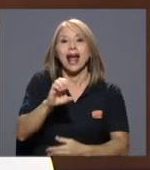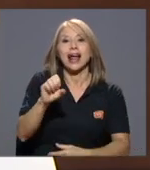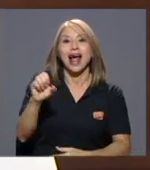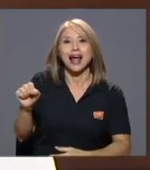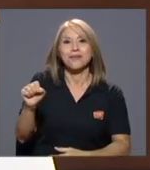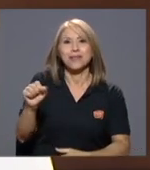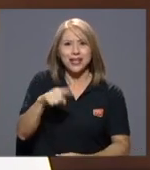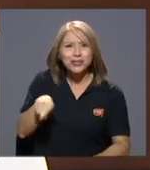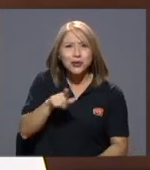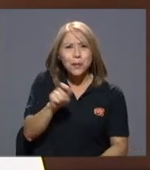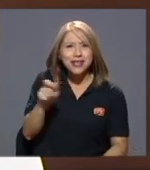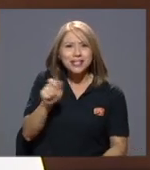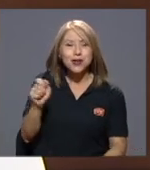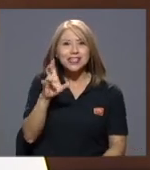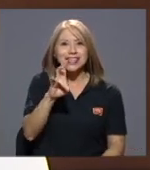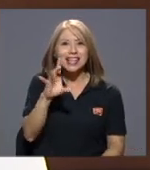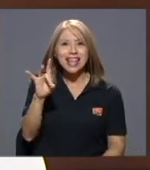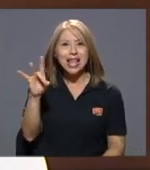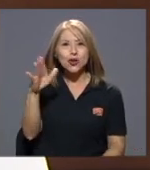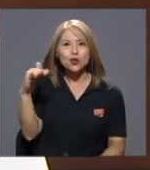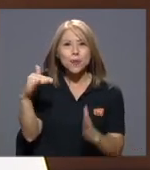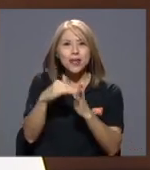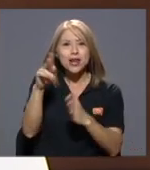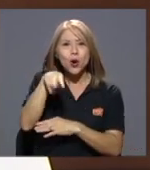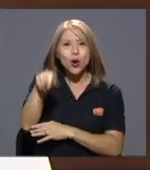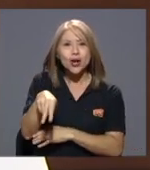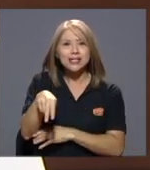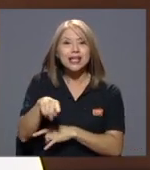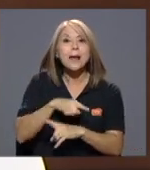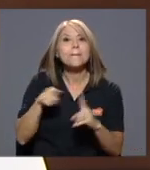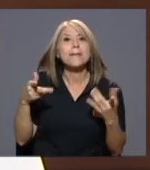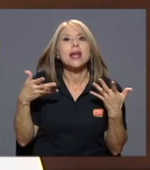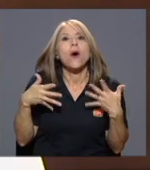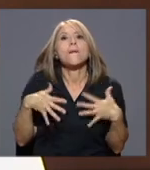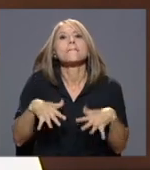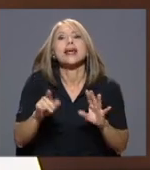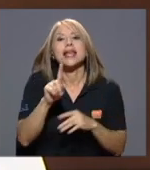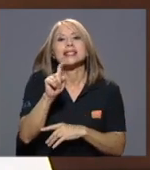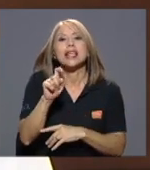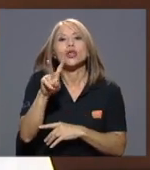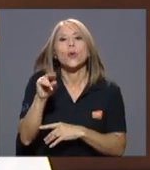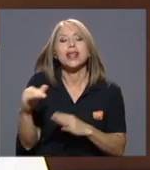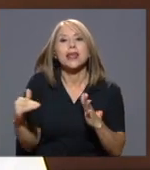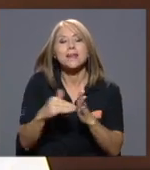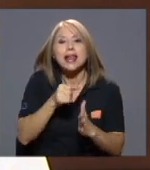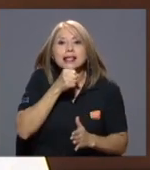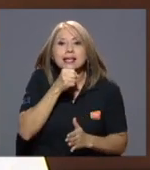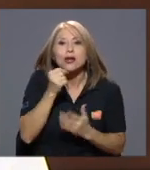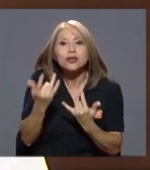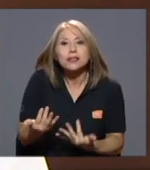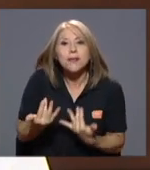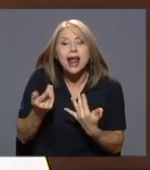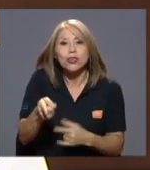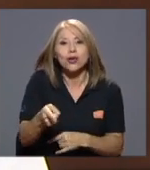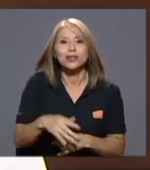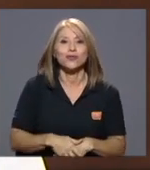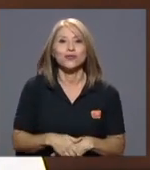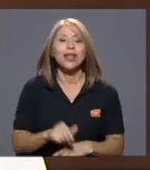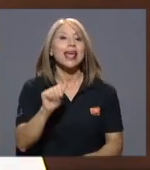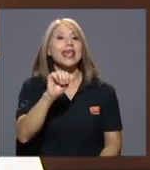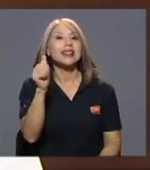que apenas hay como 120 mil, pero hay otros, por lo menos 120 mil ancianos esperando esa pensión. Y segundo, un 10% para